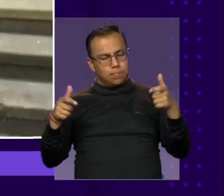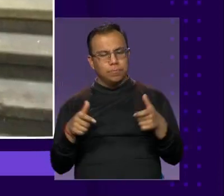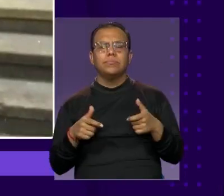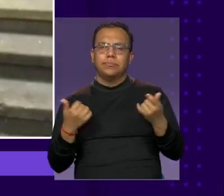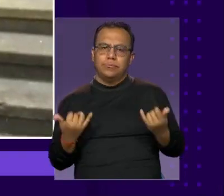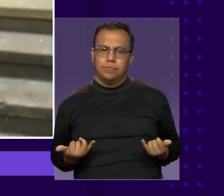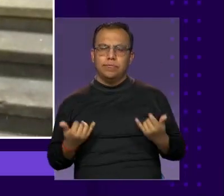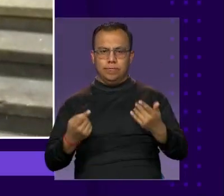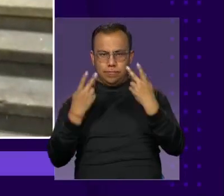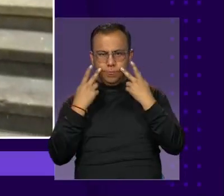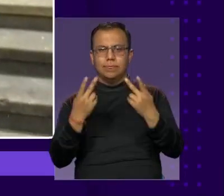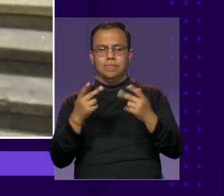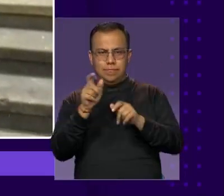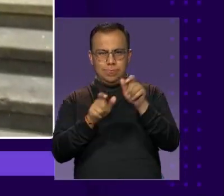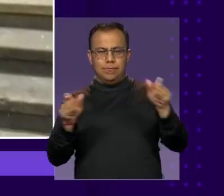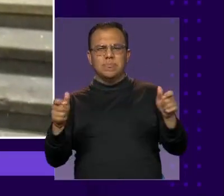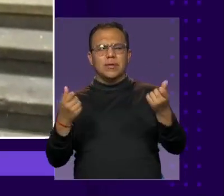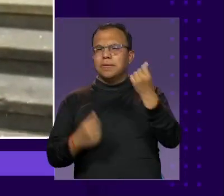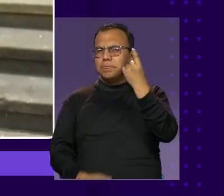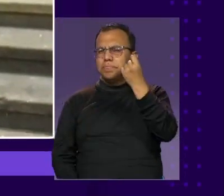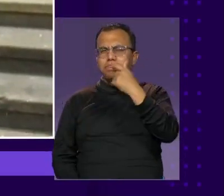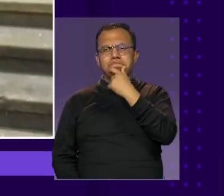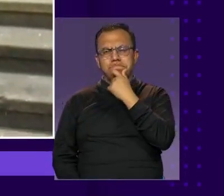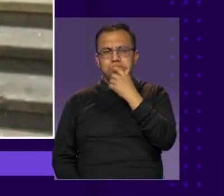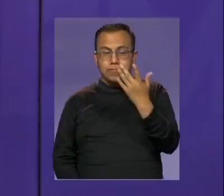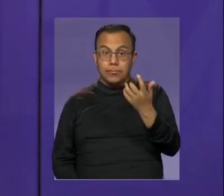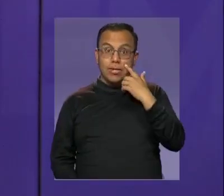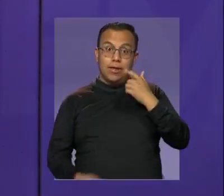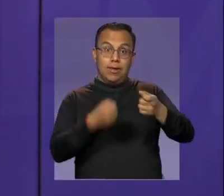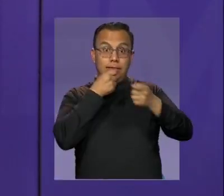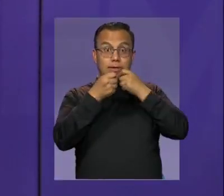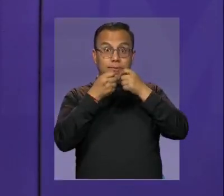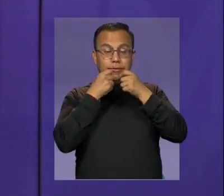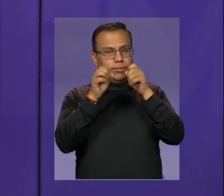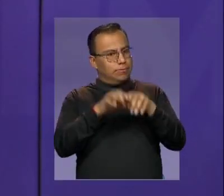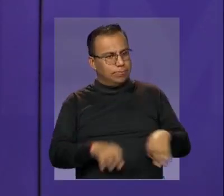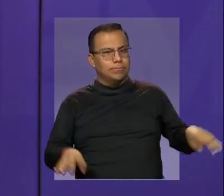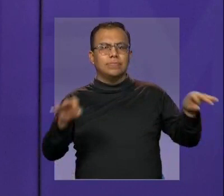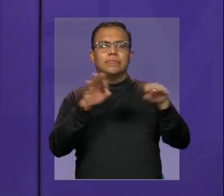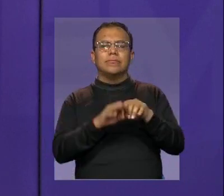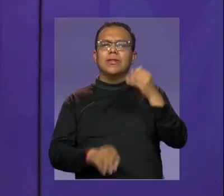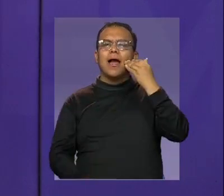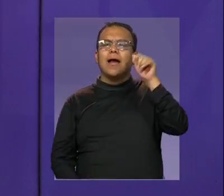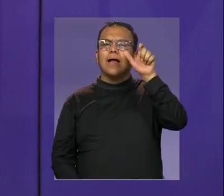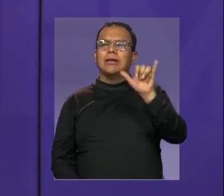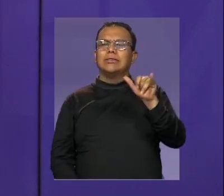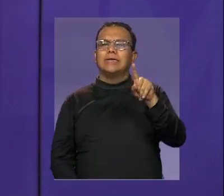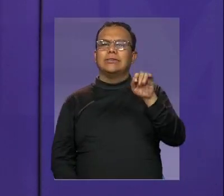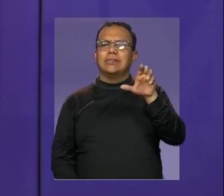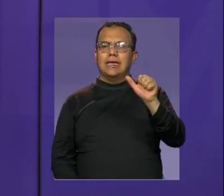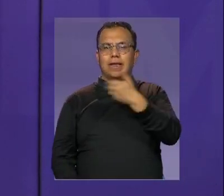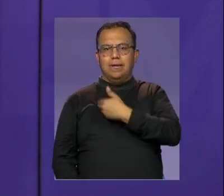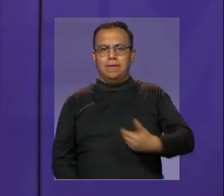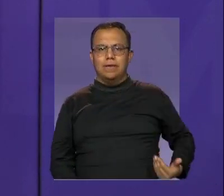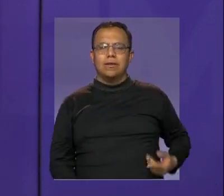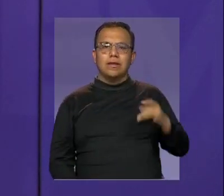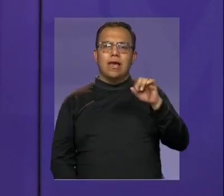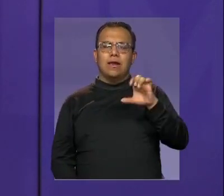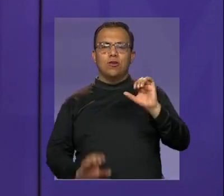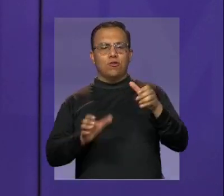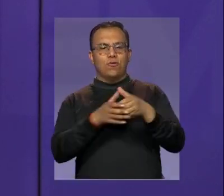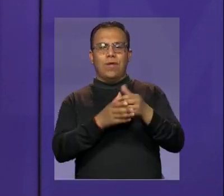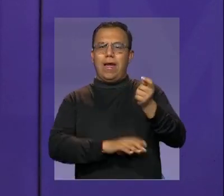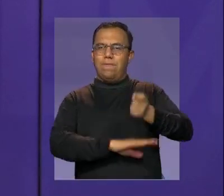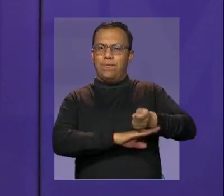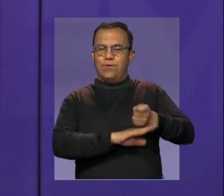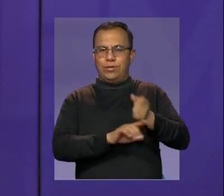estamos evidenciando, de personas. Para entender esto, vamos a hacer una entrevista muy importante y es a Jessica Hoyos, presidenta del CAJAR, del colectivo de